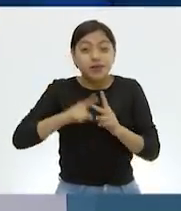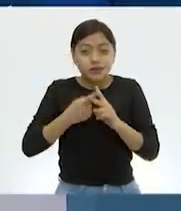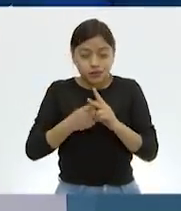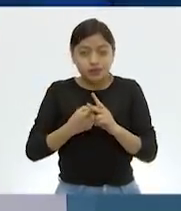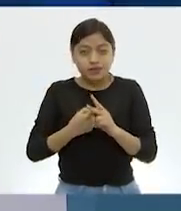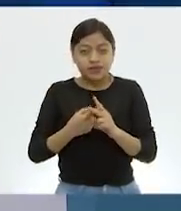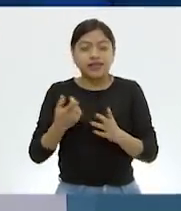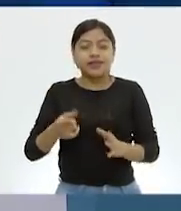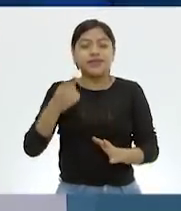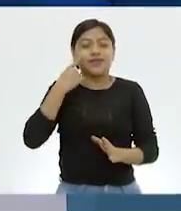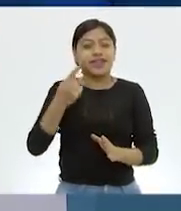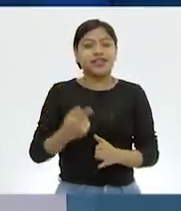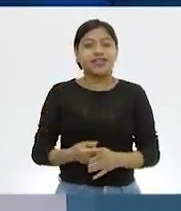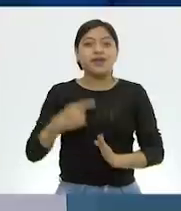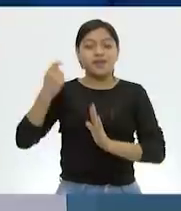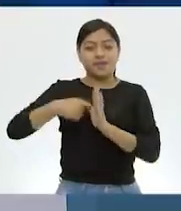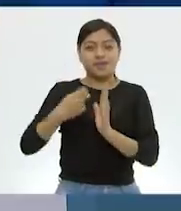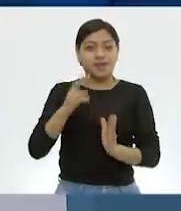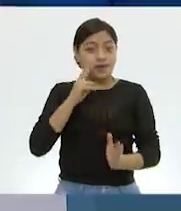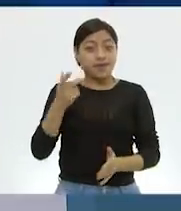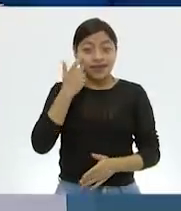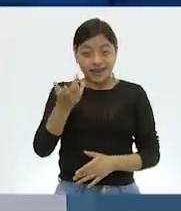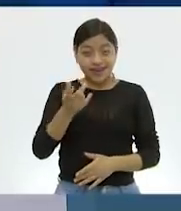hoy, ¿qué les parece si vemos un video?